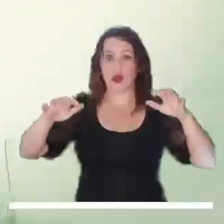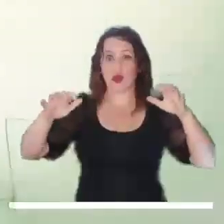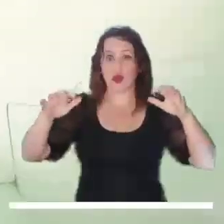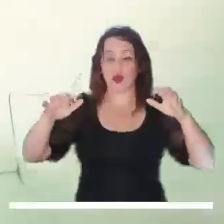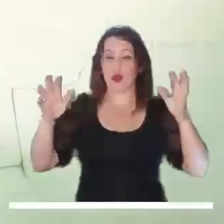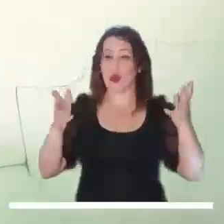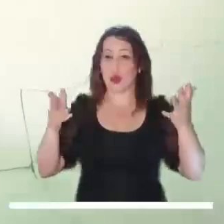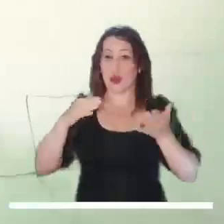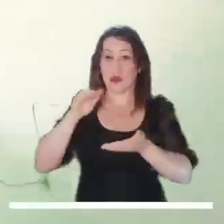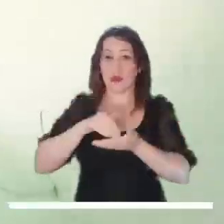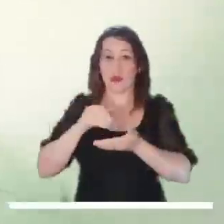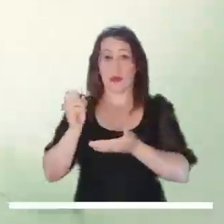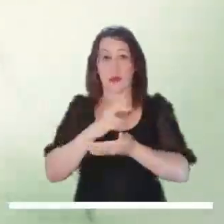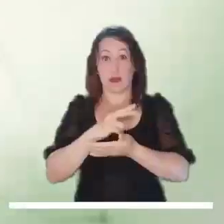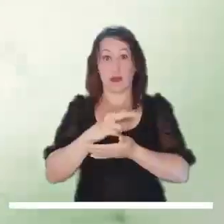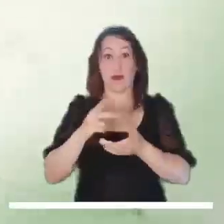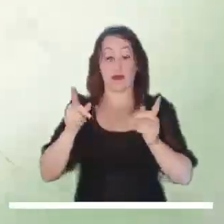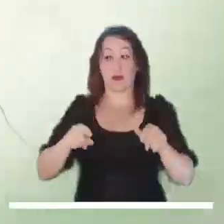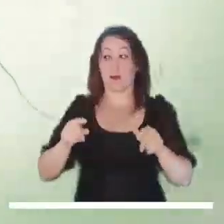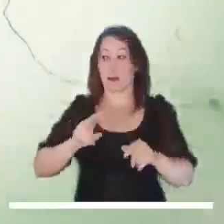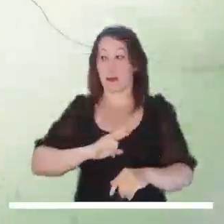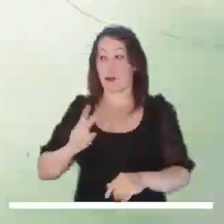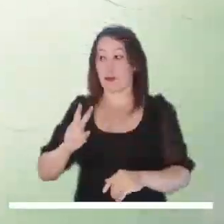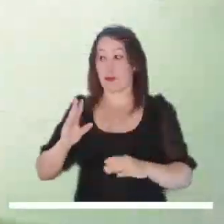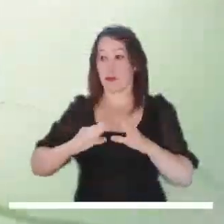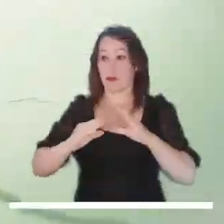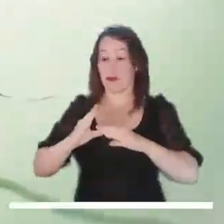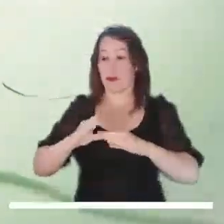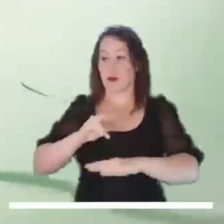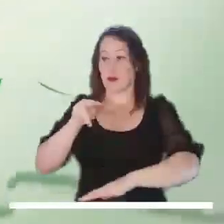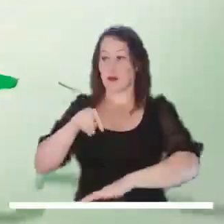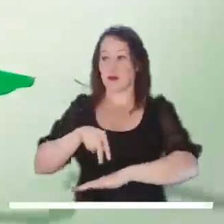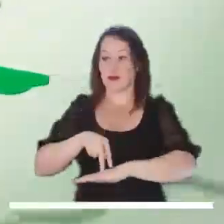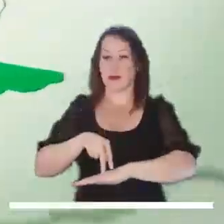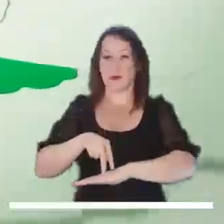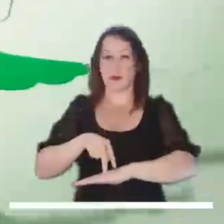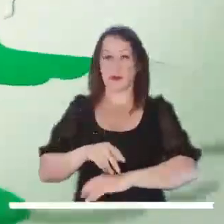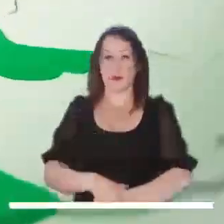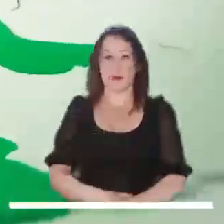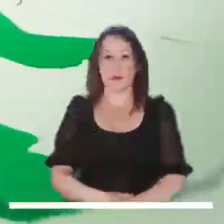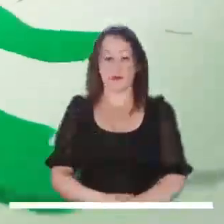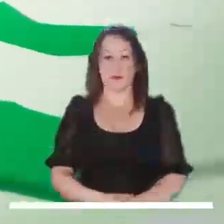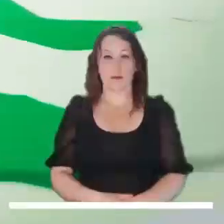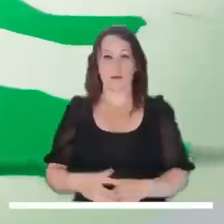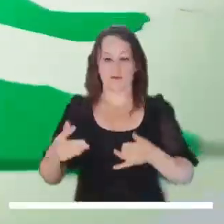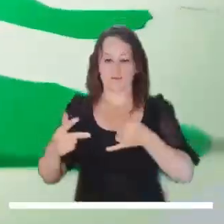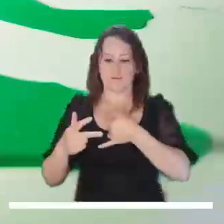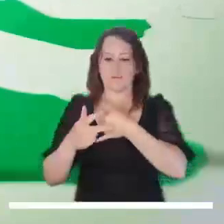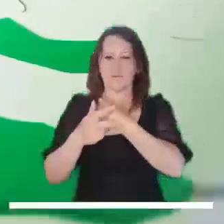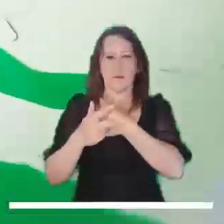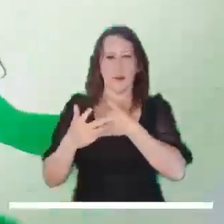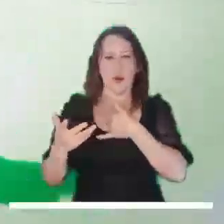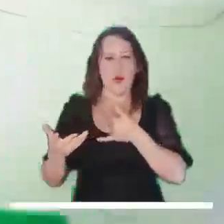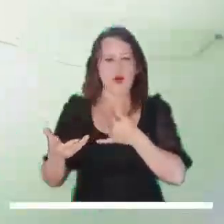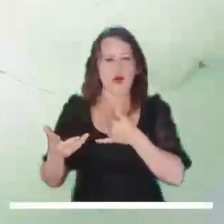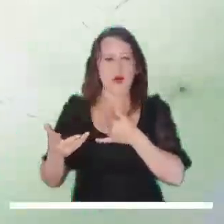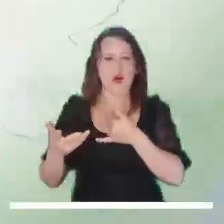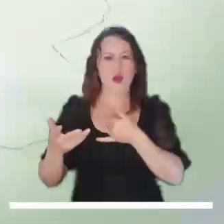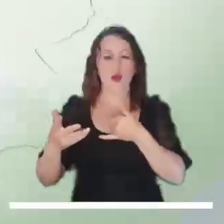Pacífico promete lluvias importantes en el centro oriente de Chocó y lluvias en sectores del Valle del Cauca, Cauca y